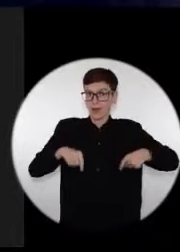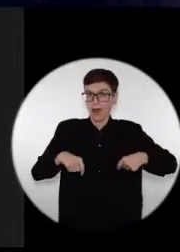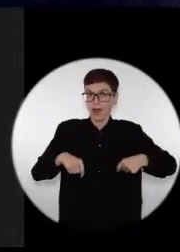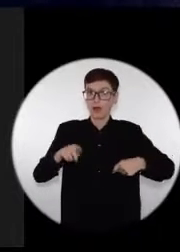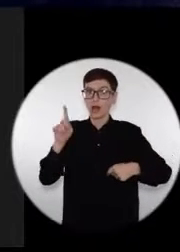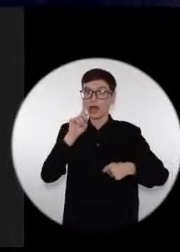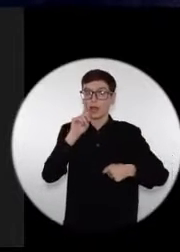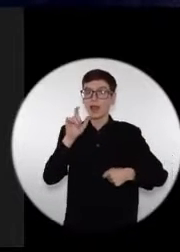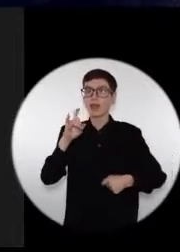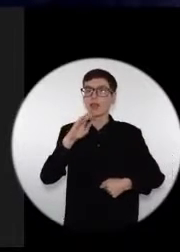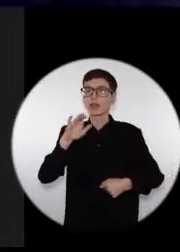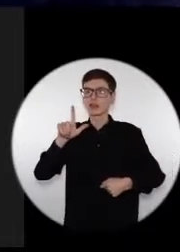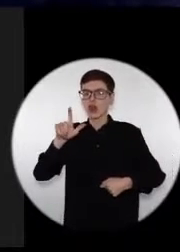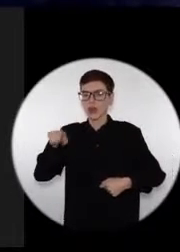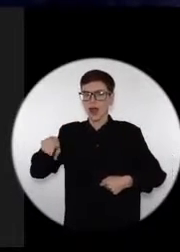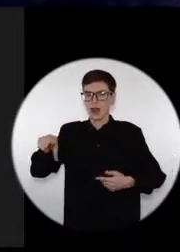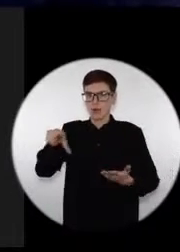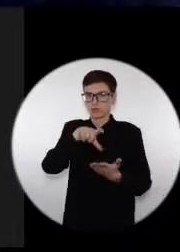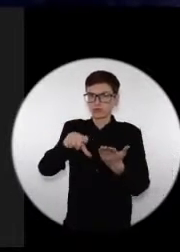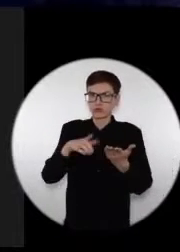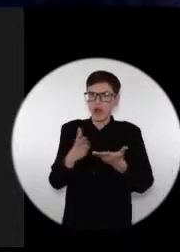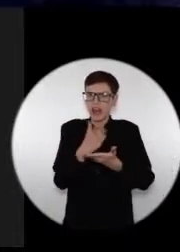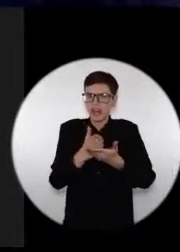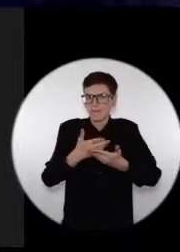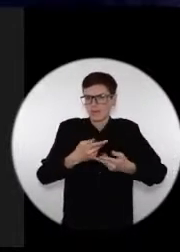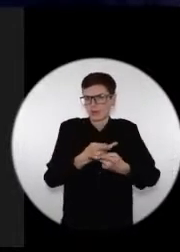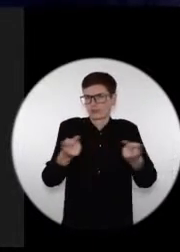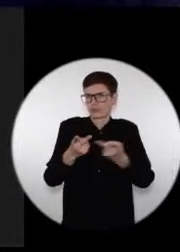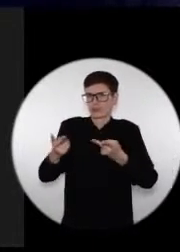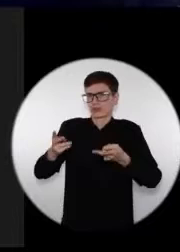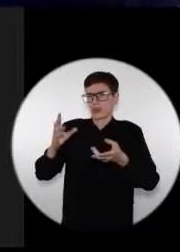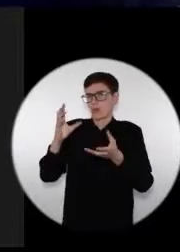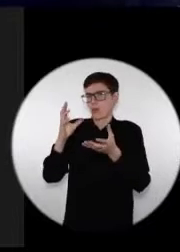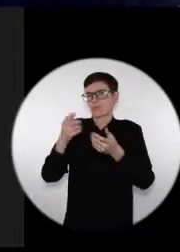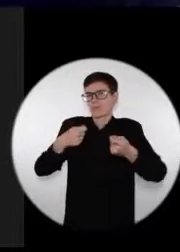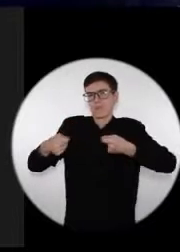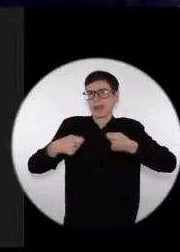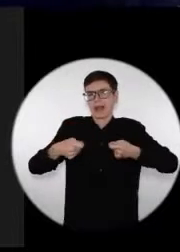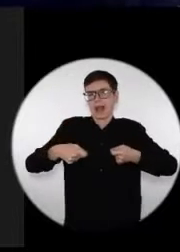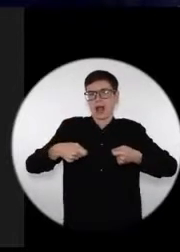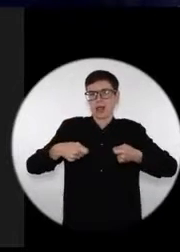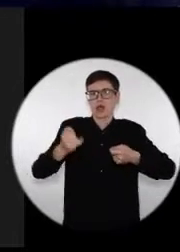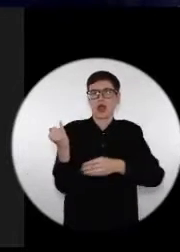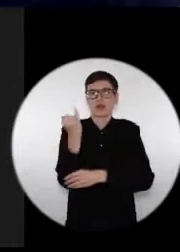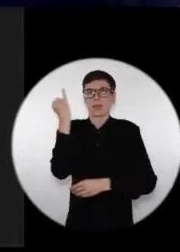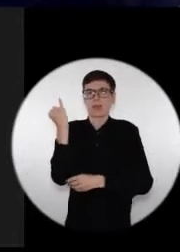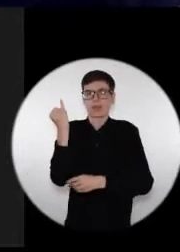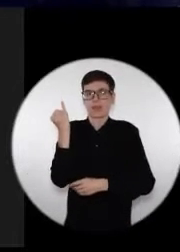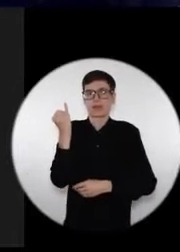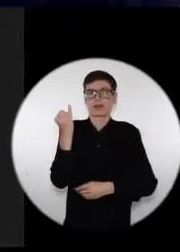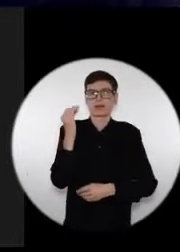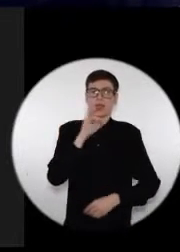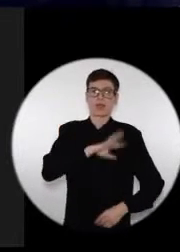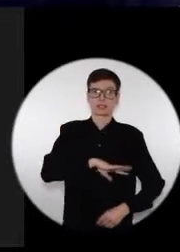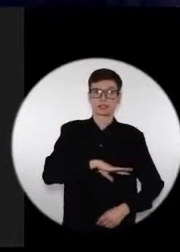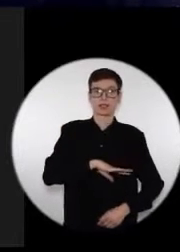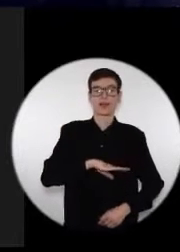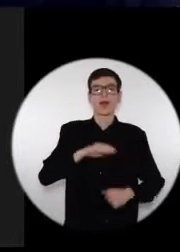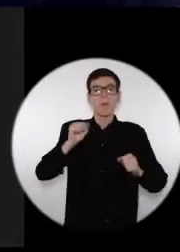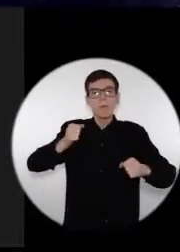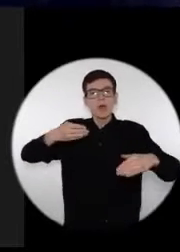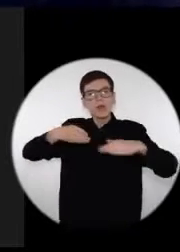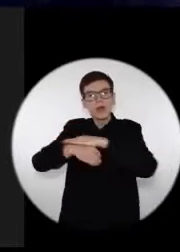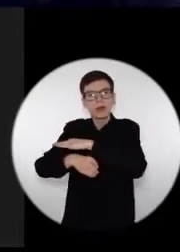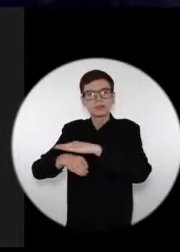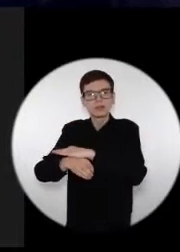literatura que se está produciendo hoy en día por las editoriales que están moviendo el mercado como más independiente en